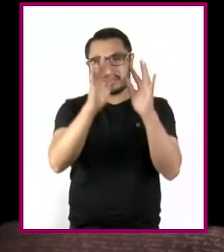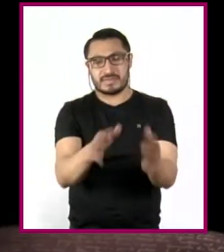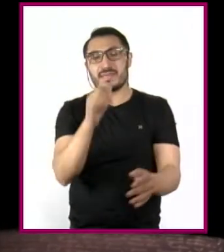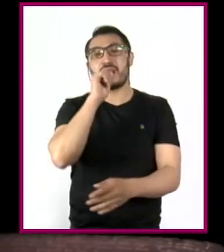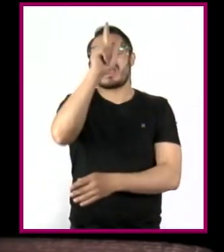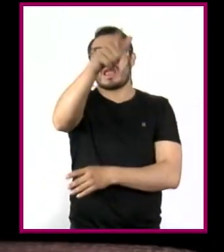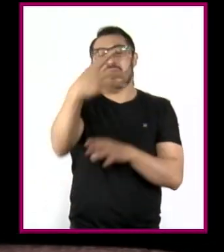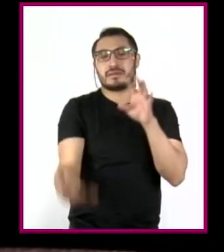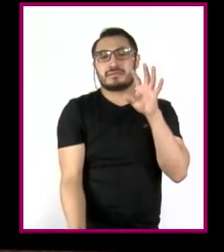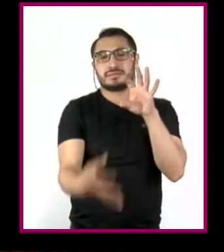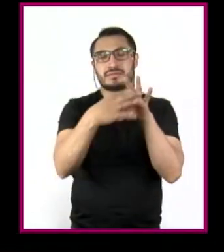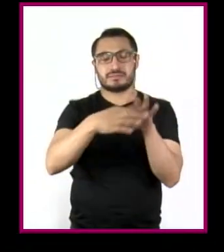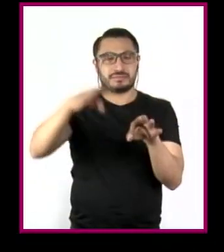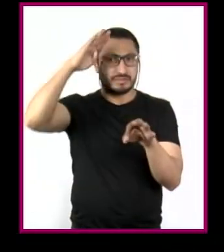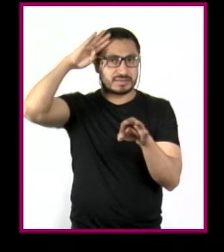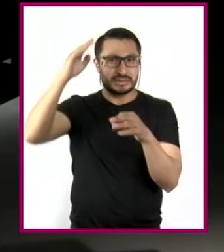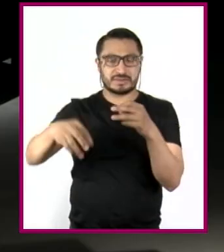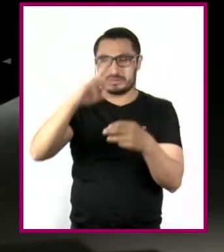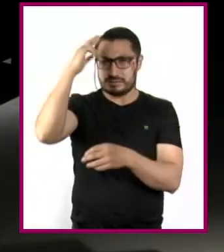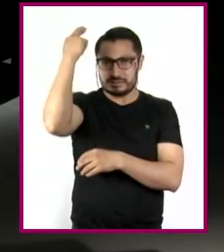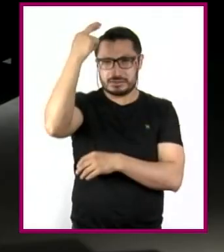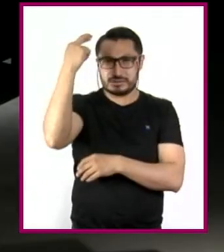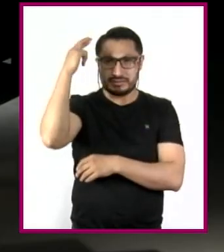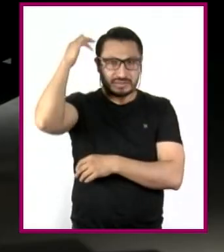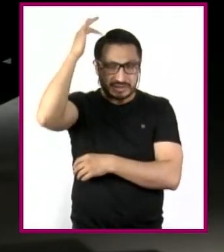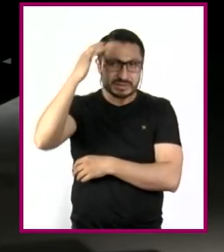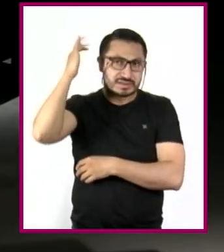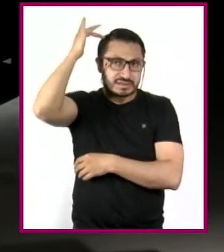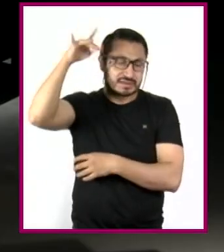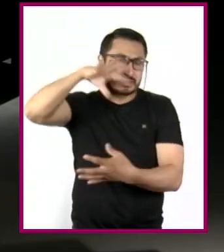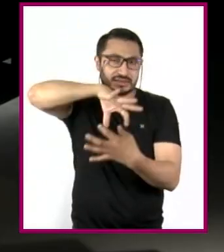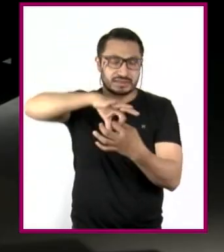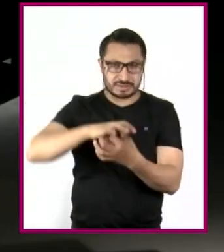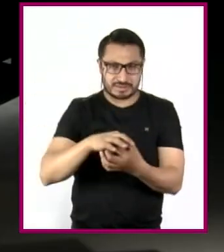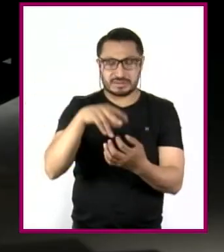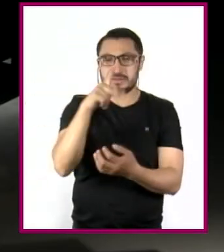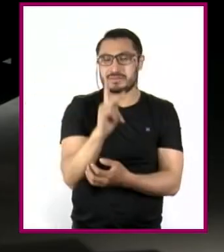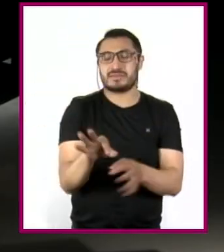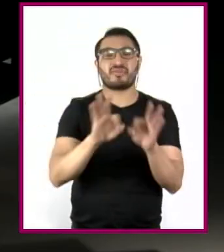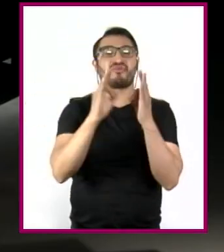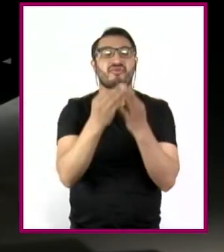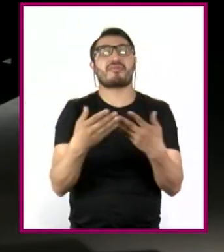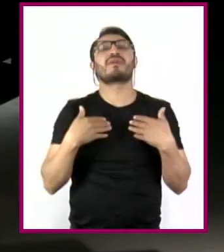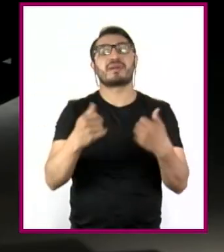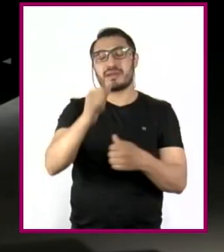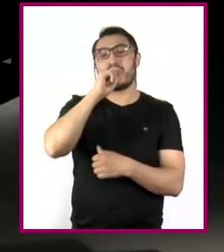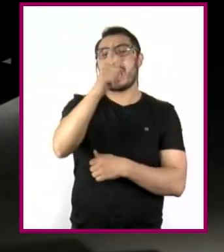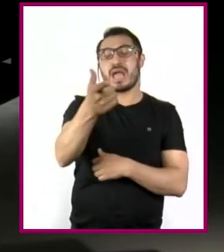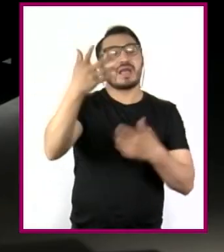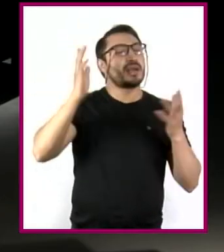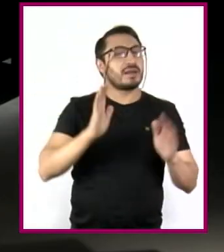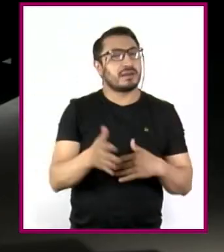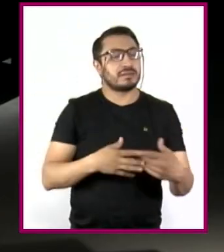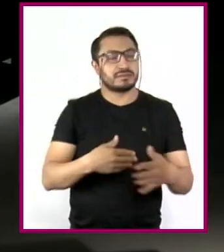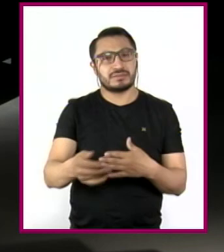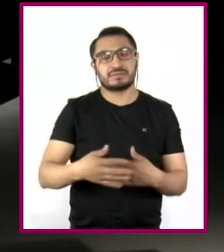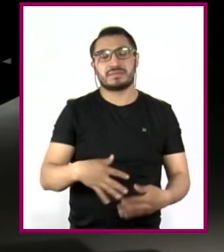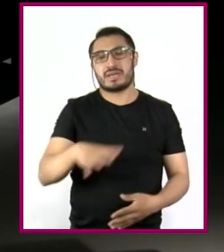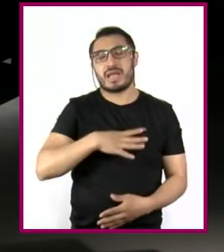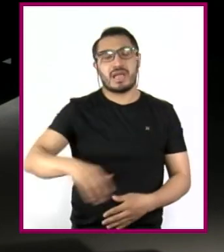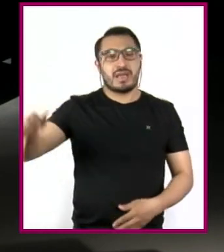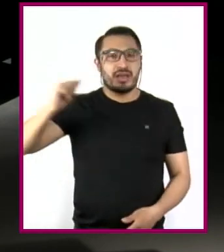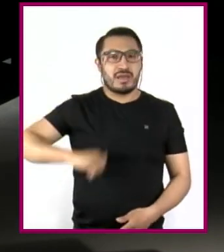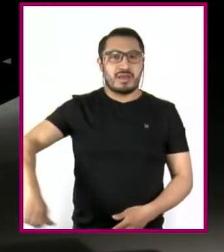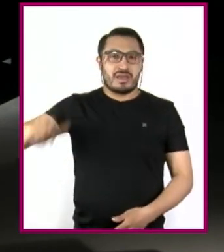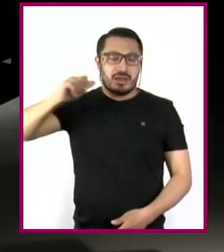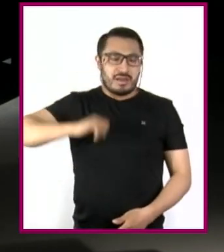alma el pensamiento y el razonamiento. Pero la manera en que concebimos el alma hoy en día tiene una vieja